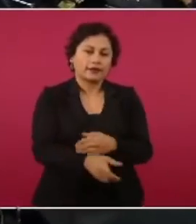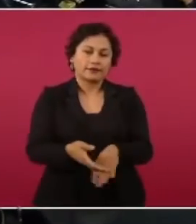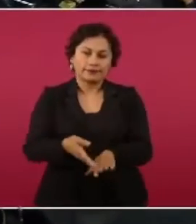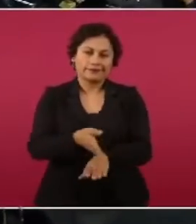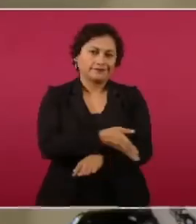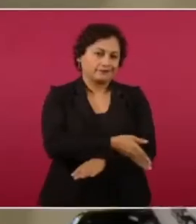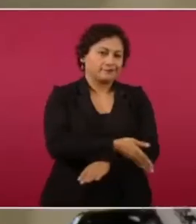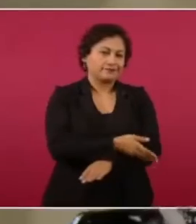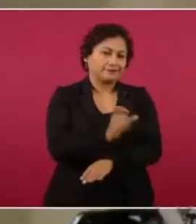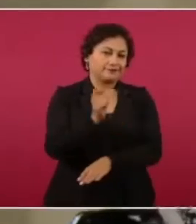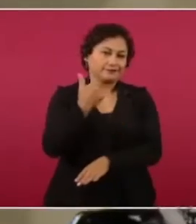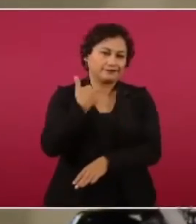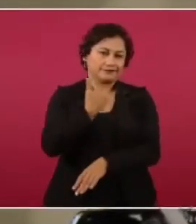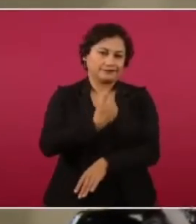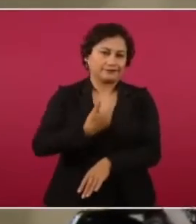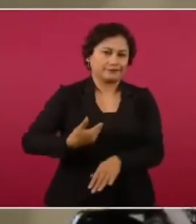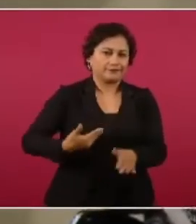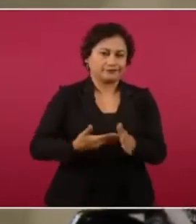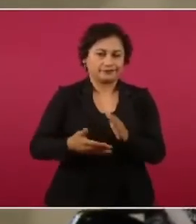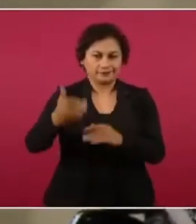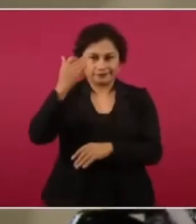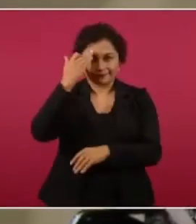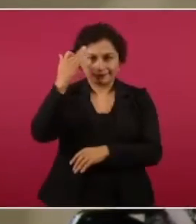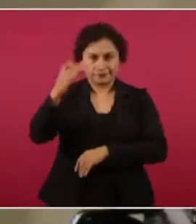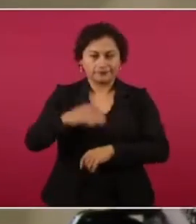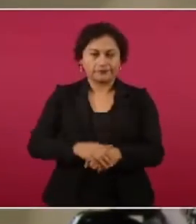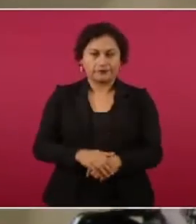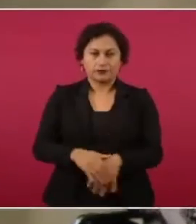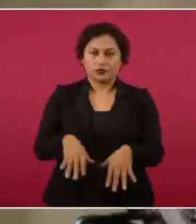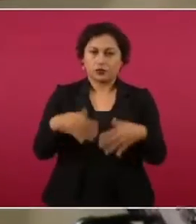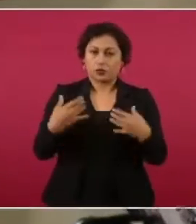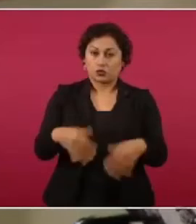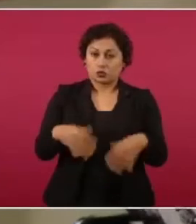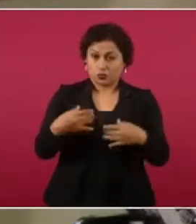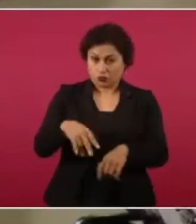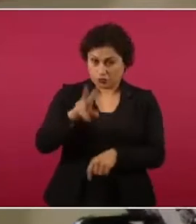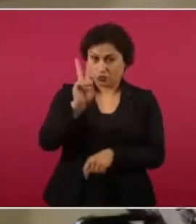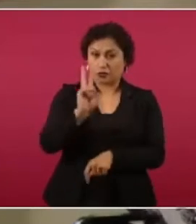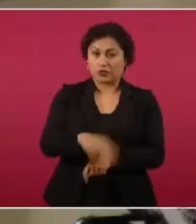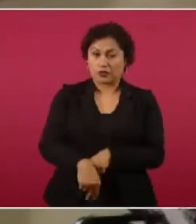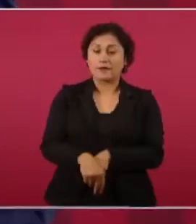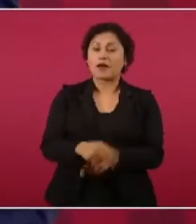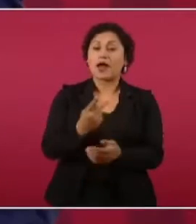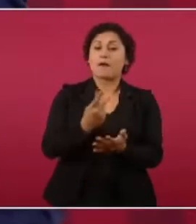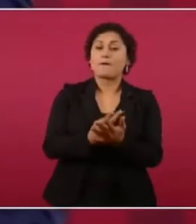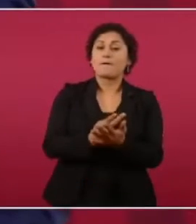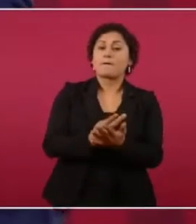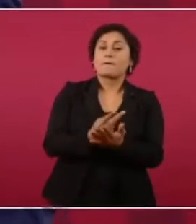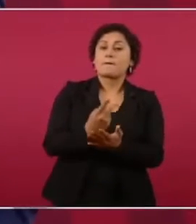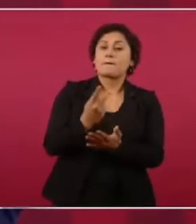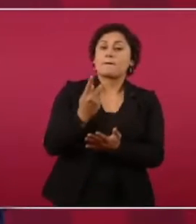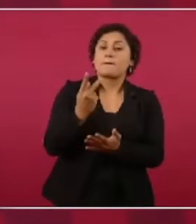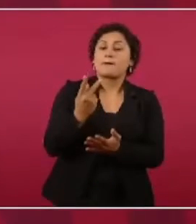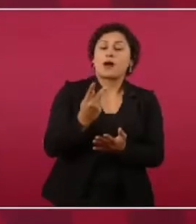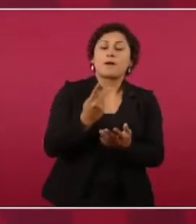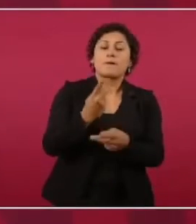anterior. Le dieron hasta un crédito de Nacional Financiera.